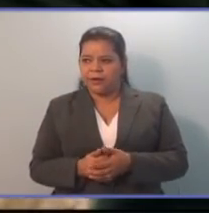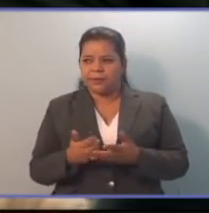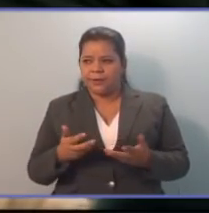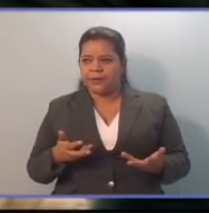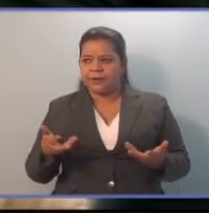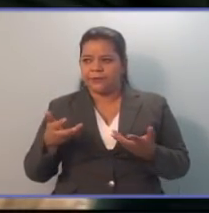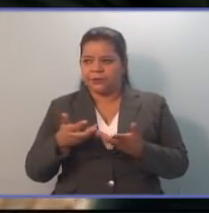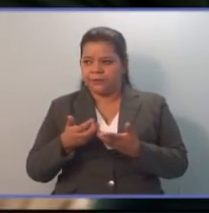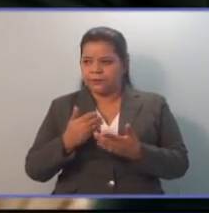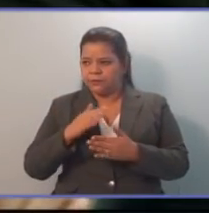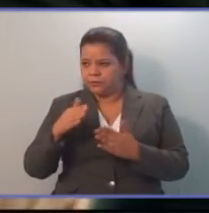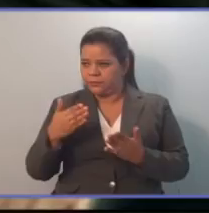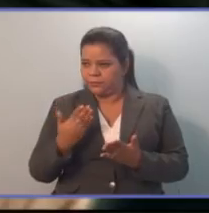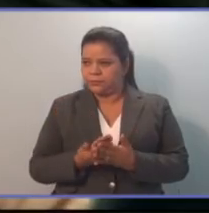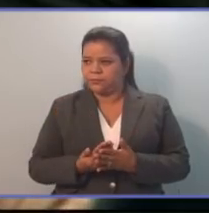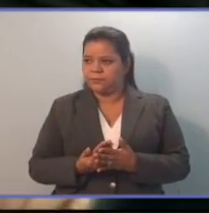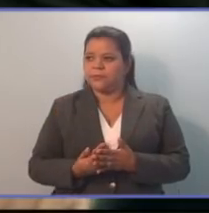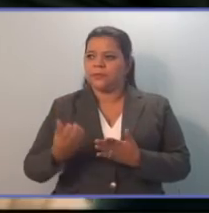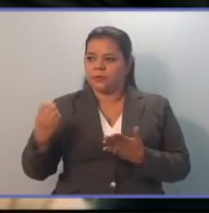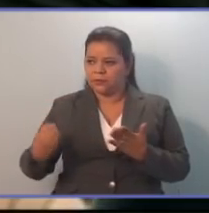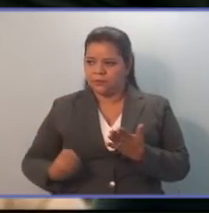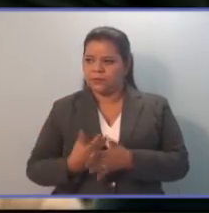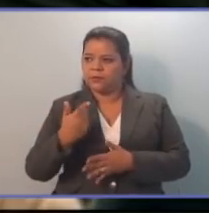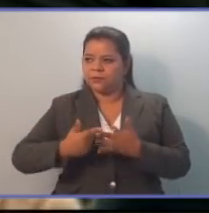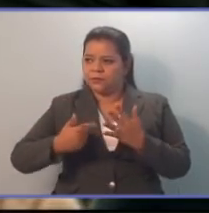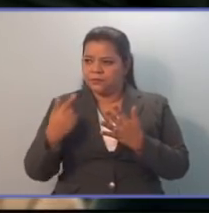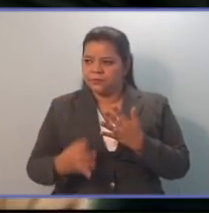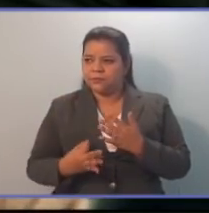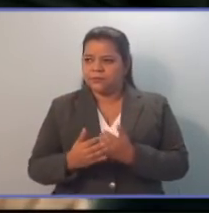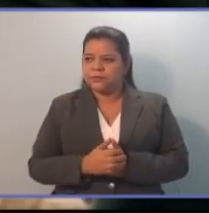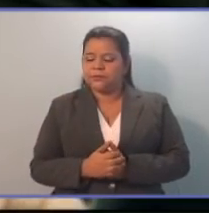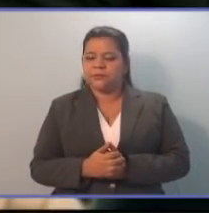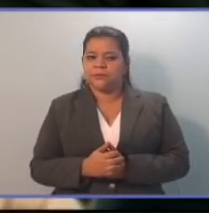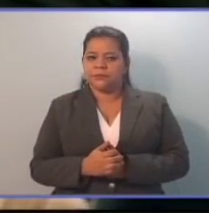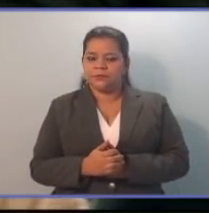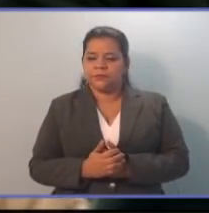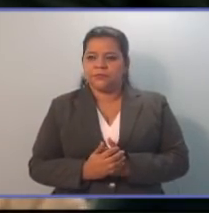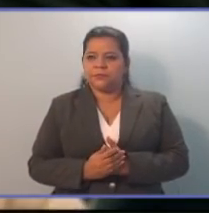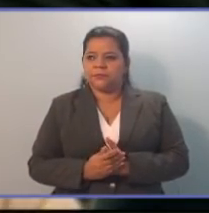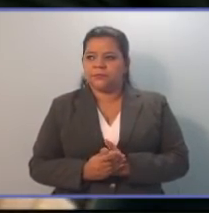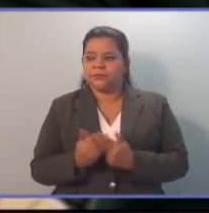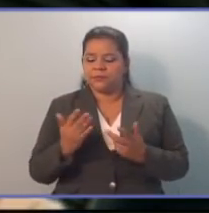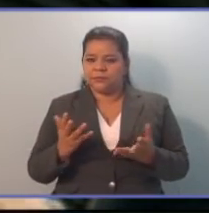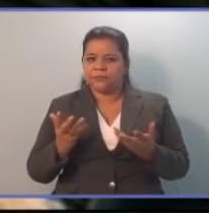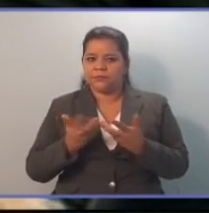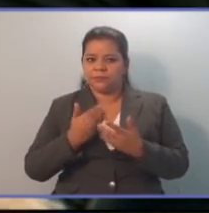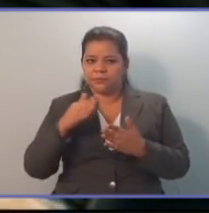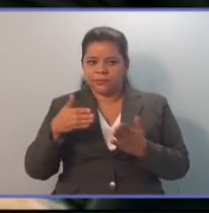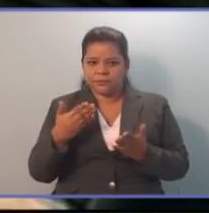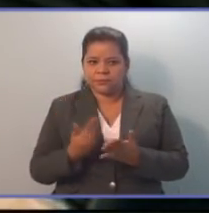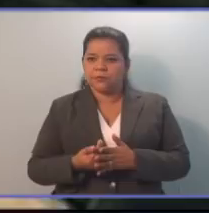necesario una nueva ley o reformas profundas a esta ley?